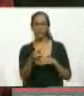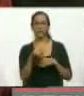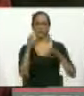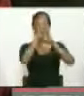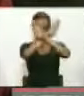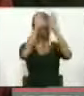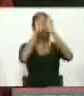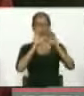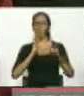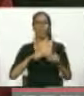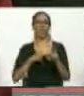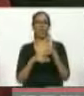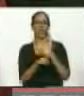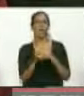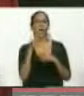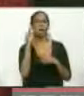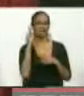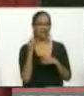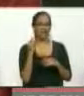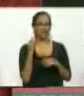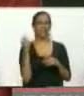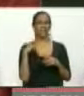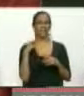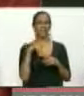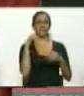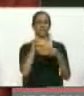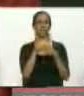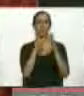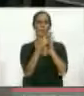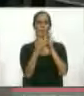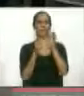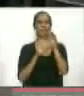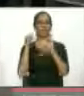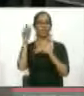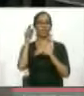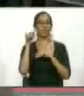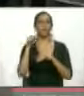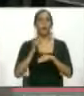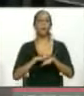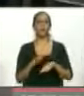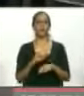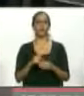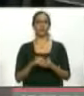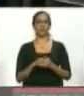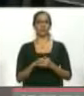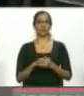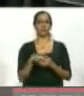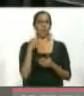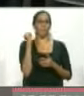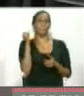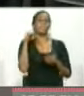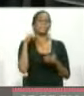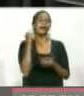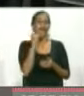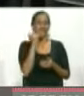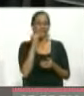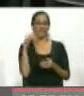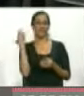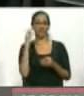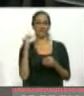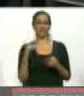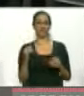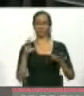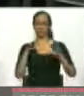andrés pérez no podía bajar de petare te tienes que quedar en tu barrio si se le ocurrió la llegada a valencia y tener que lograr una alcabala en la victoria y